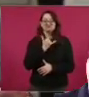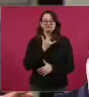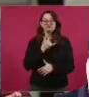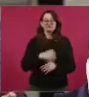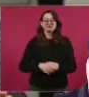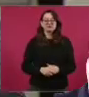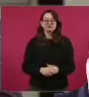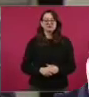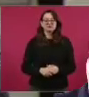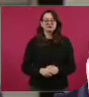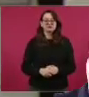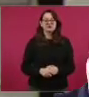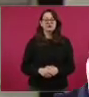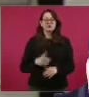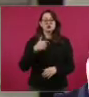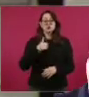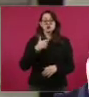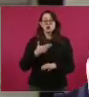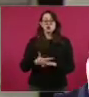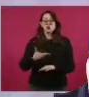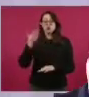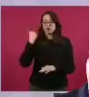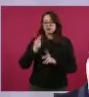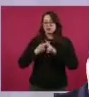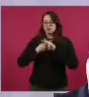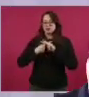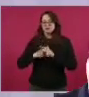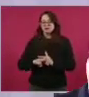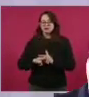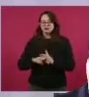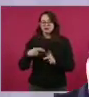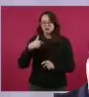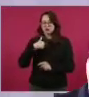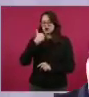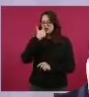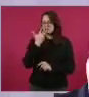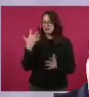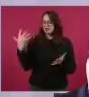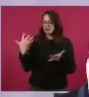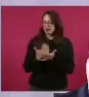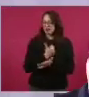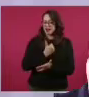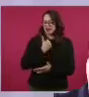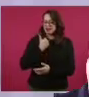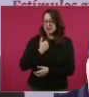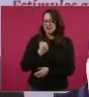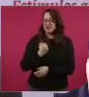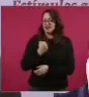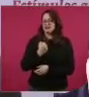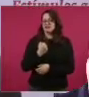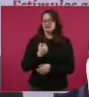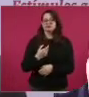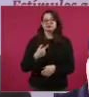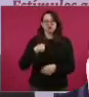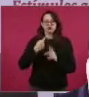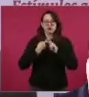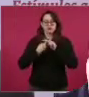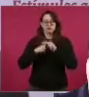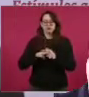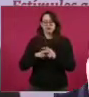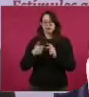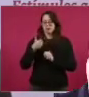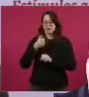cuando yo inicié, yo quería ser el mejor campeón paralímpico. Fue hace 6 años en el deporte